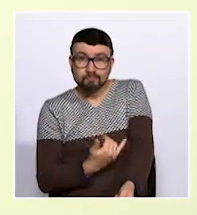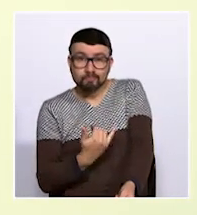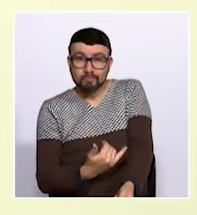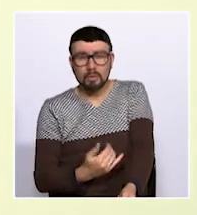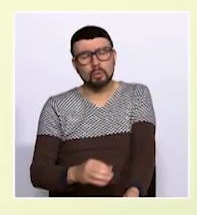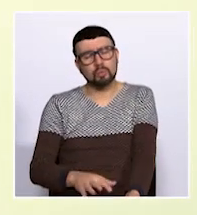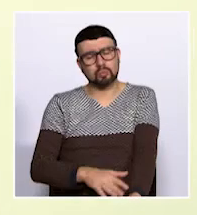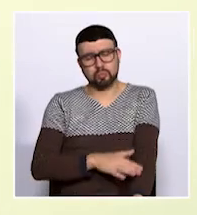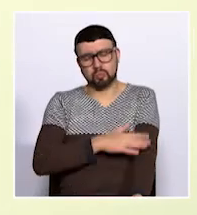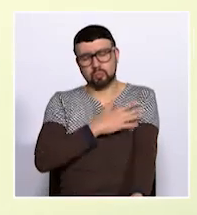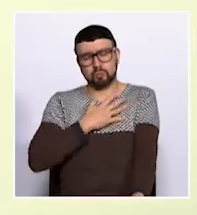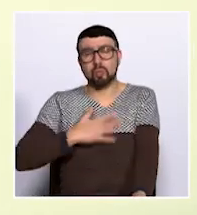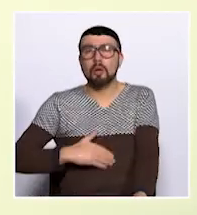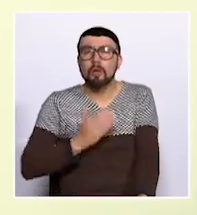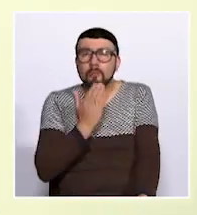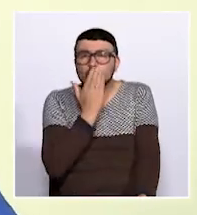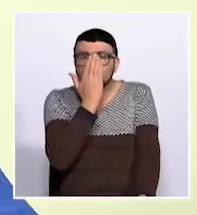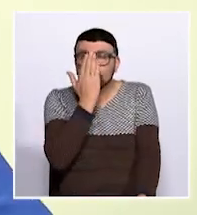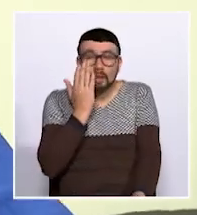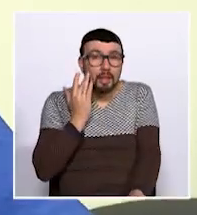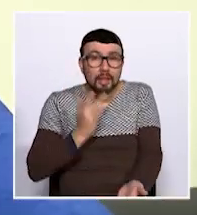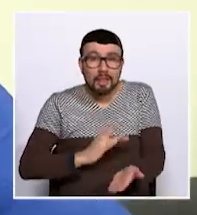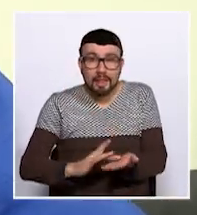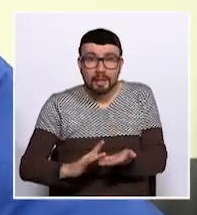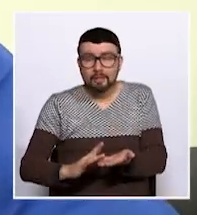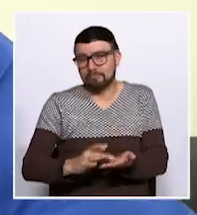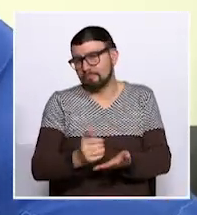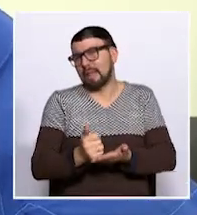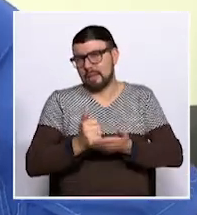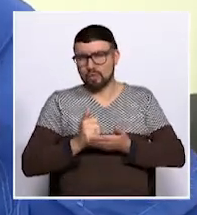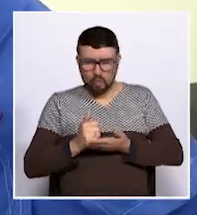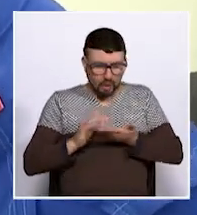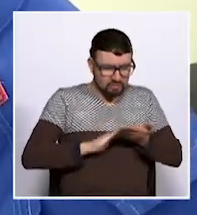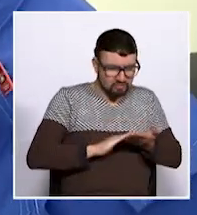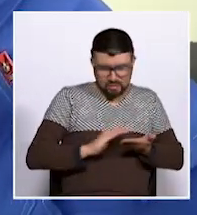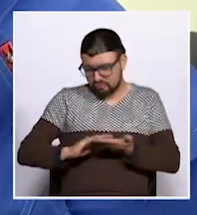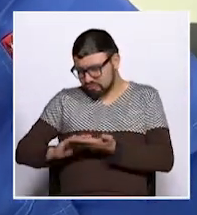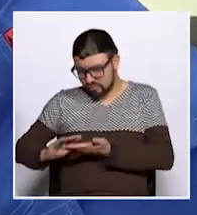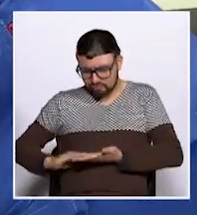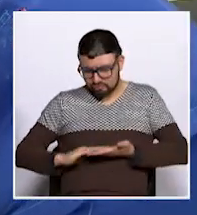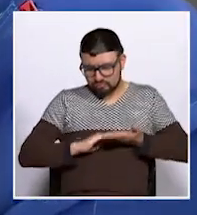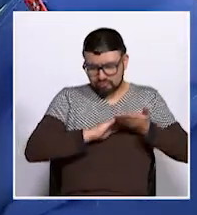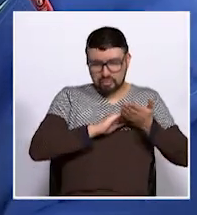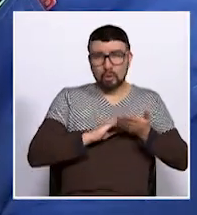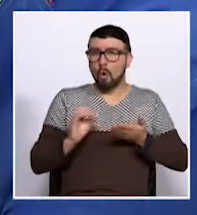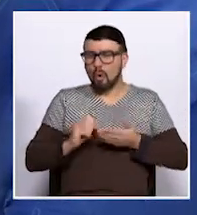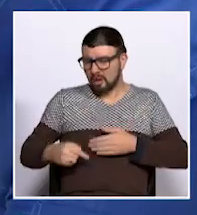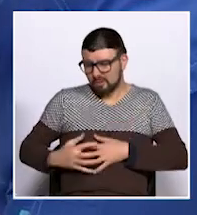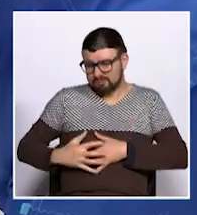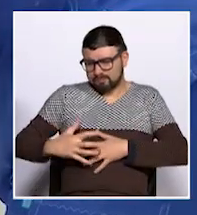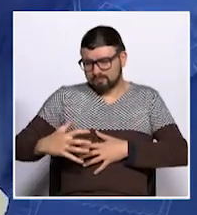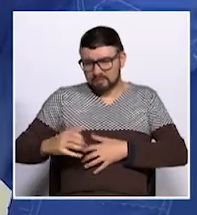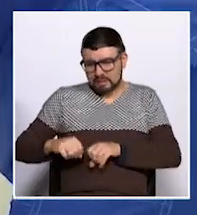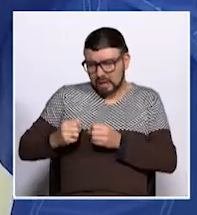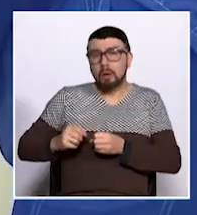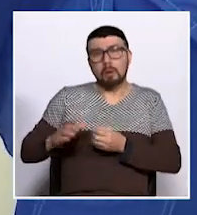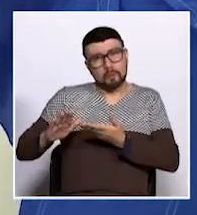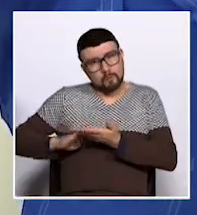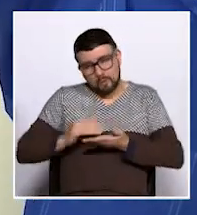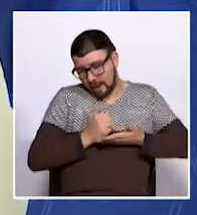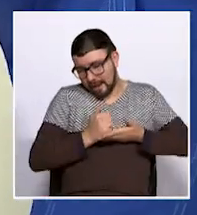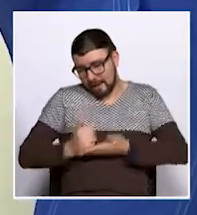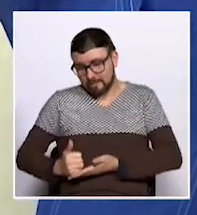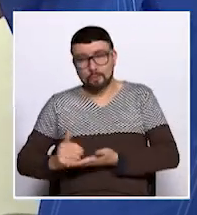esa cantidad de sangre con un oxígeno limpio, claro, me ayuda a reparar los tejidos o a desinflamar los tejidos que ya están dañados.